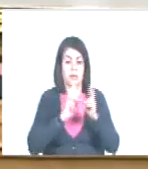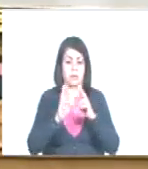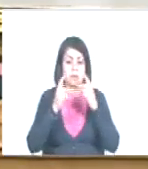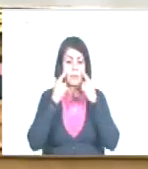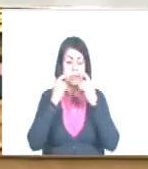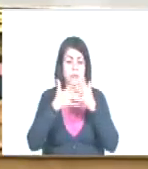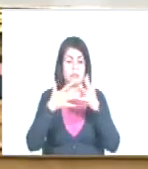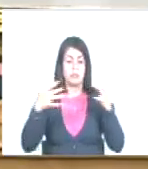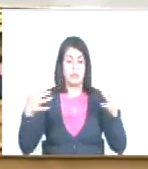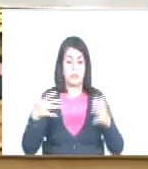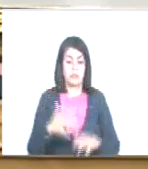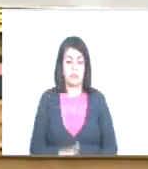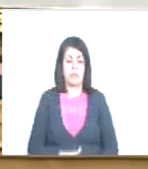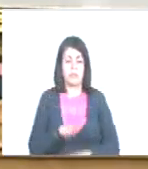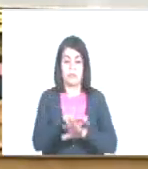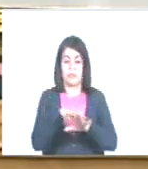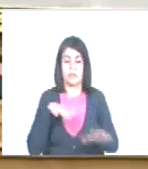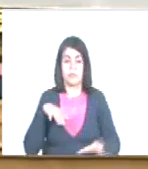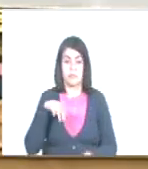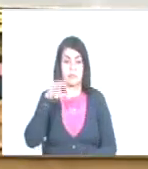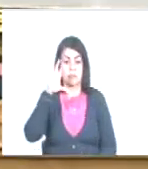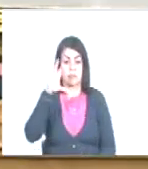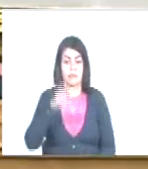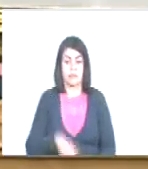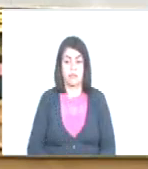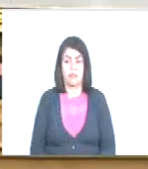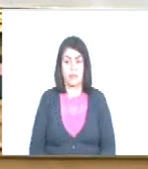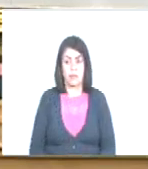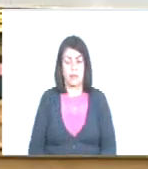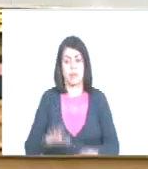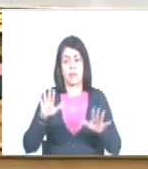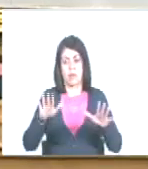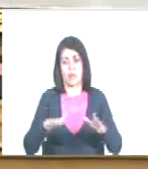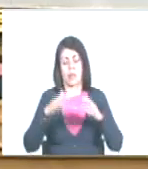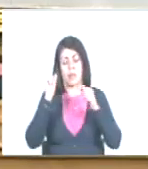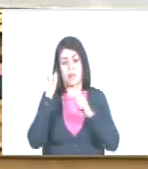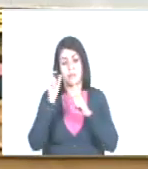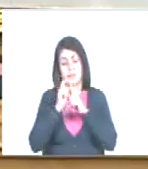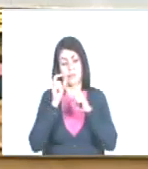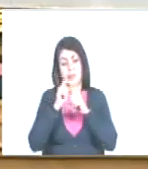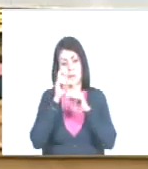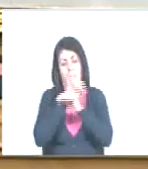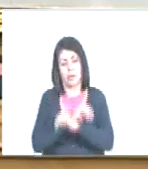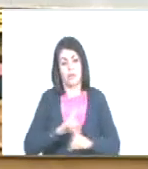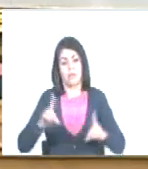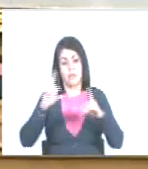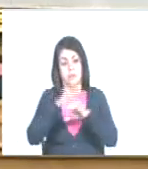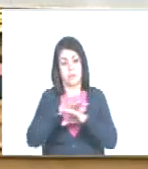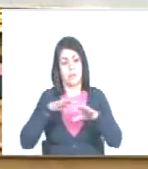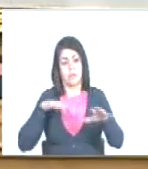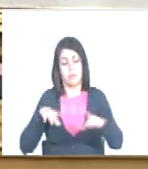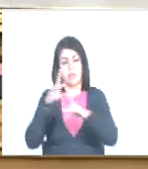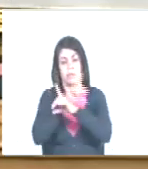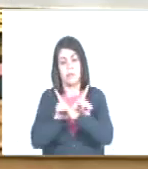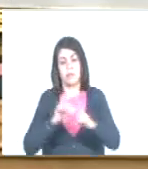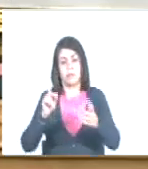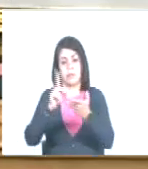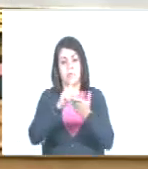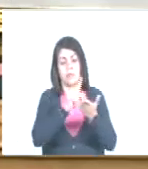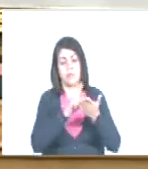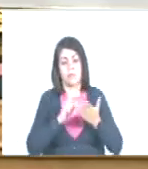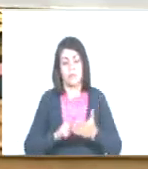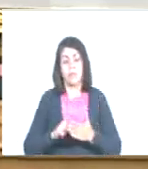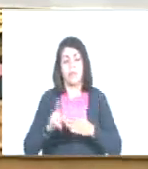las grandes mayorías de este país. El que rescató el concepto de democracia de las mayorías, de democracia